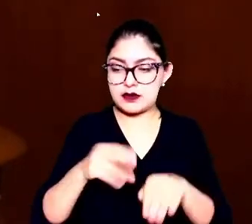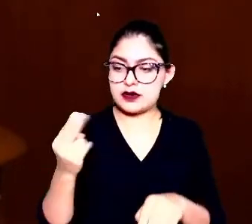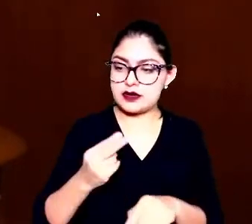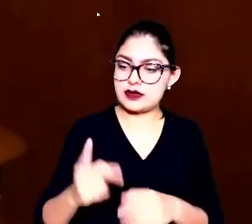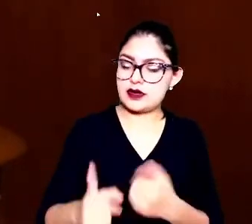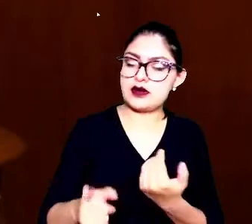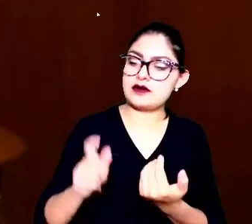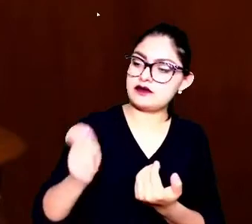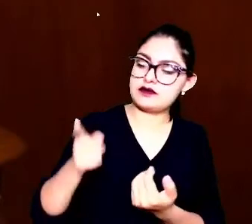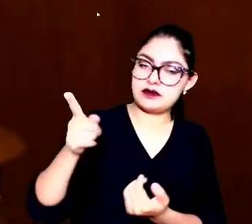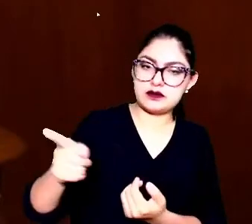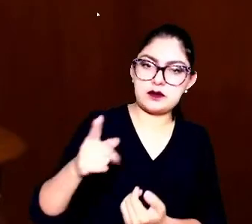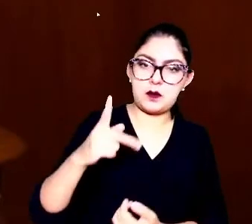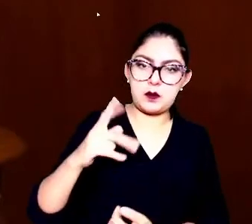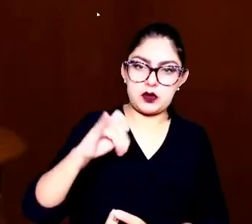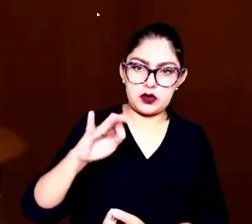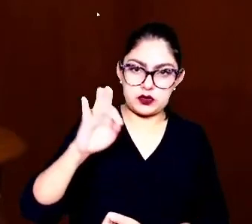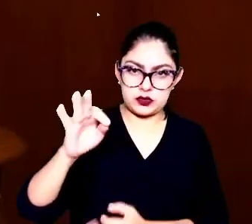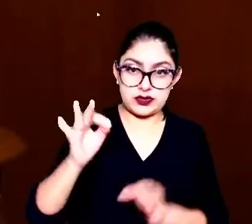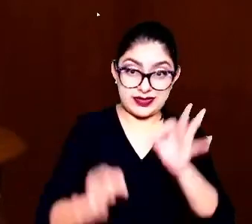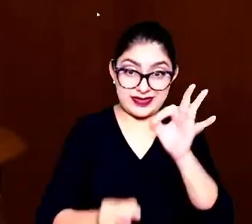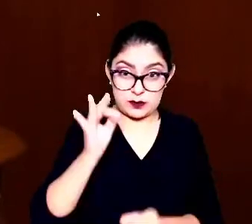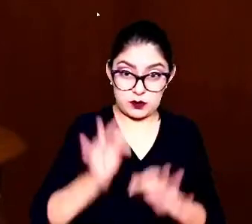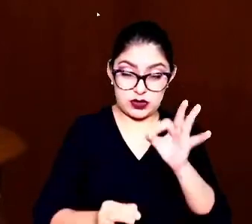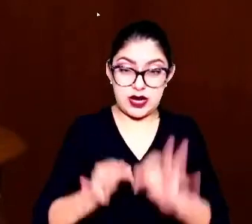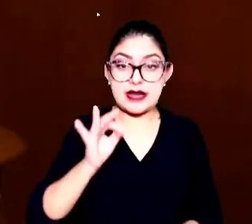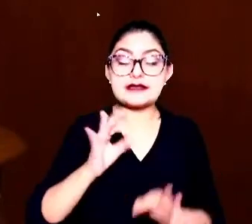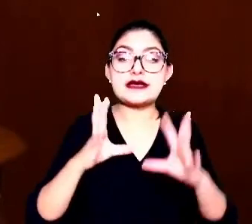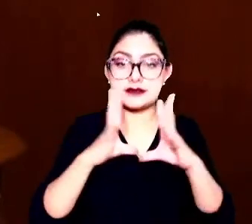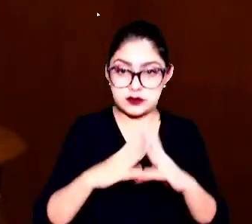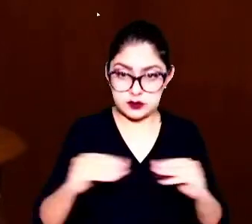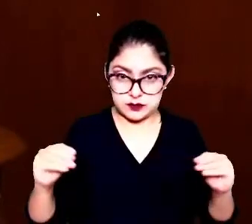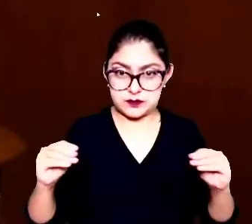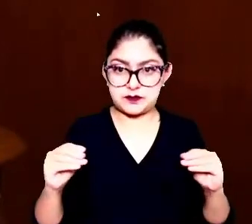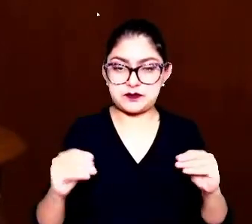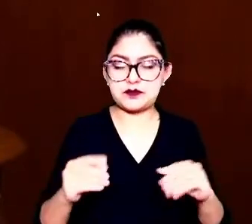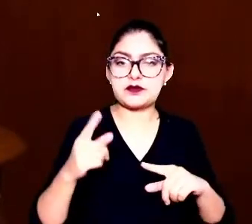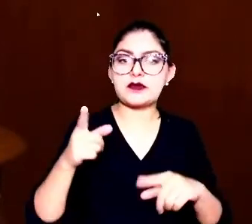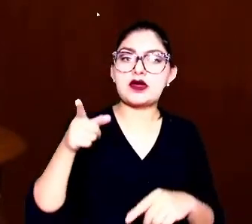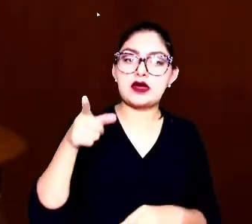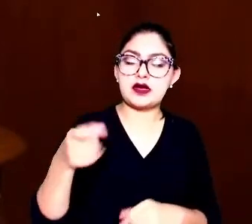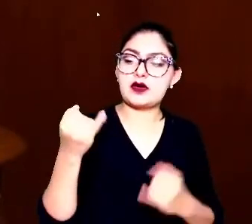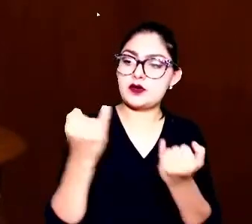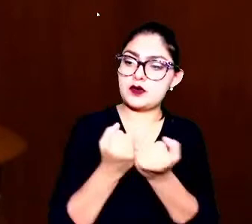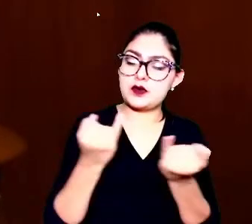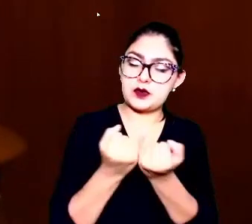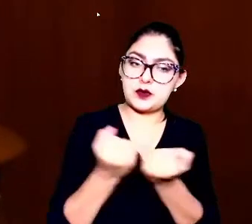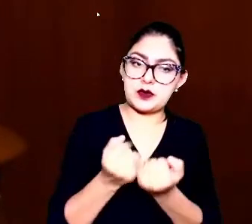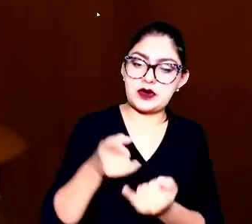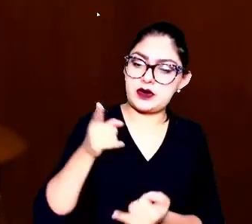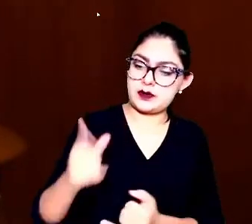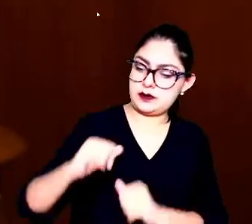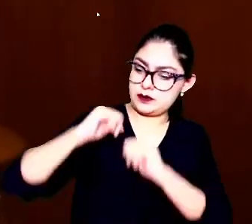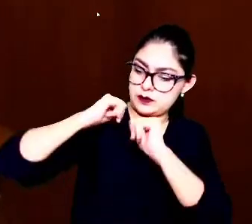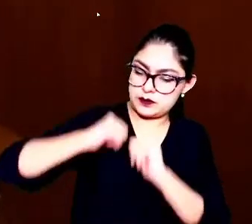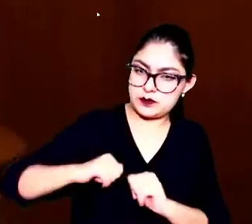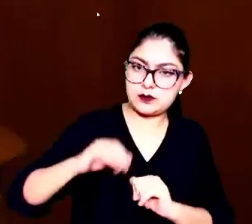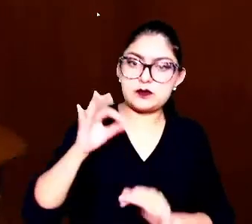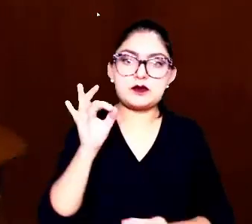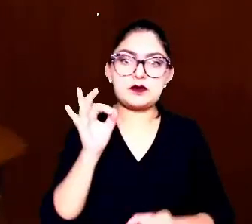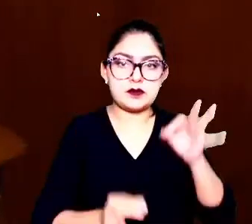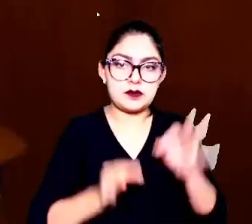judicial de la federación así como los poderes judiciales de las entidades